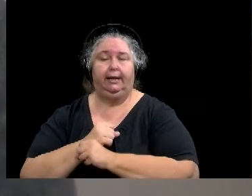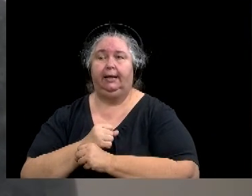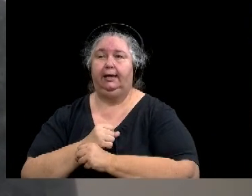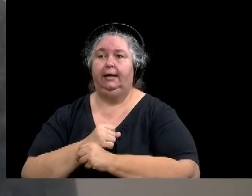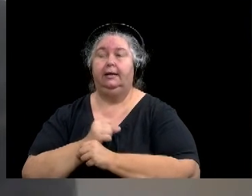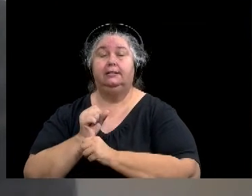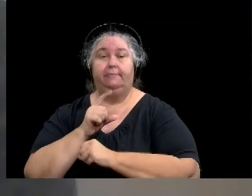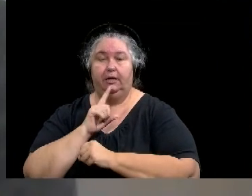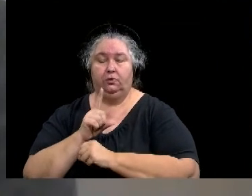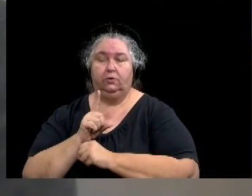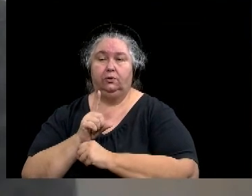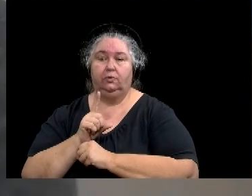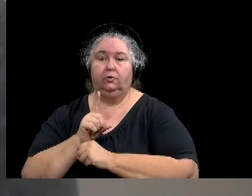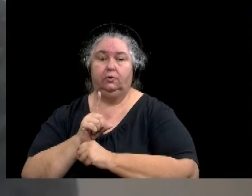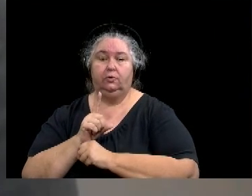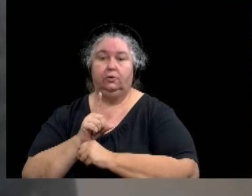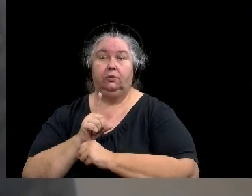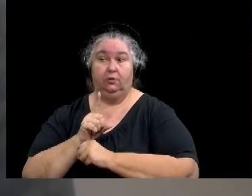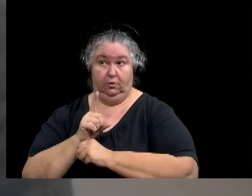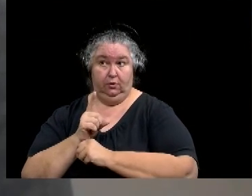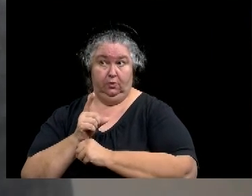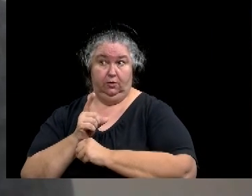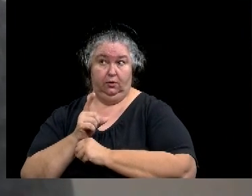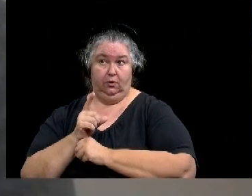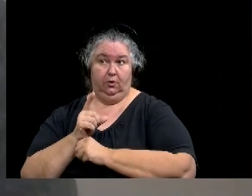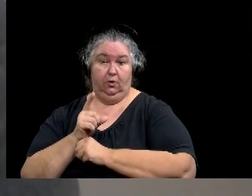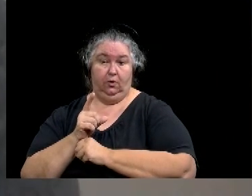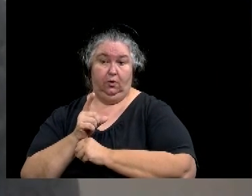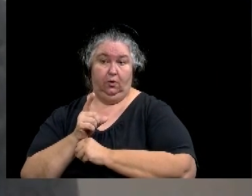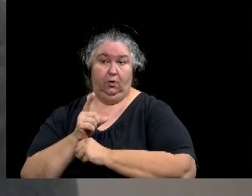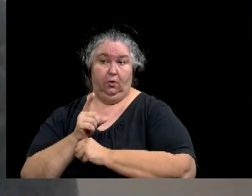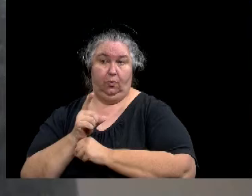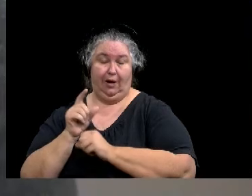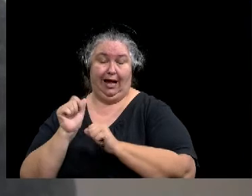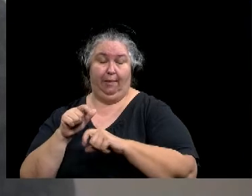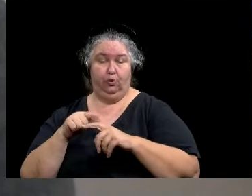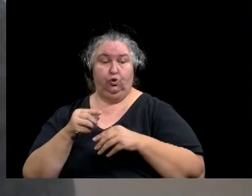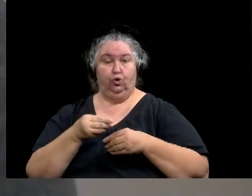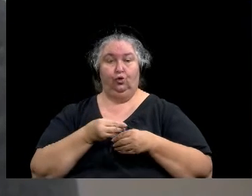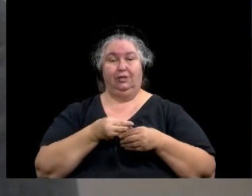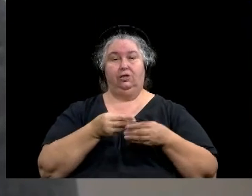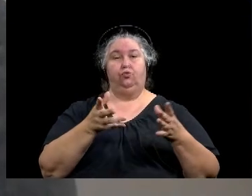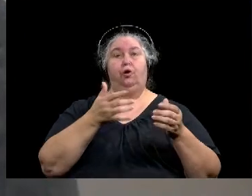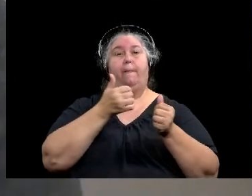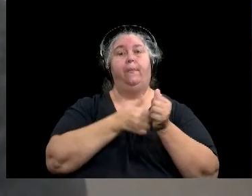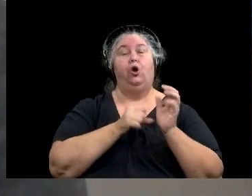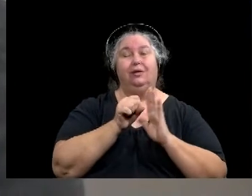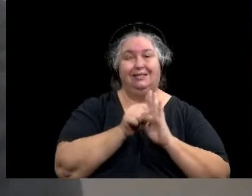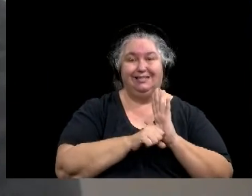la vacuna y asegurar que hay un plan para